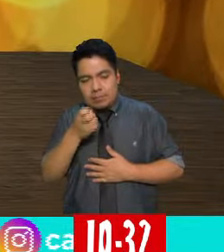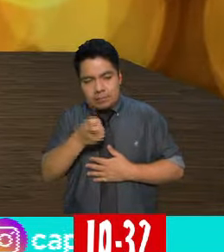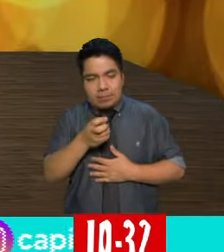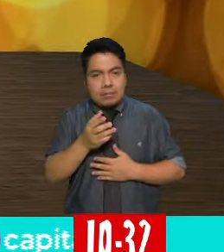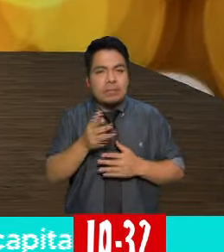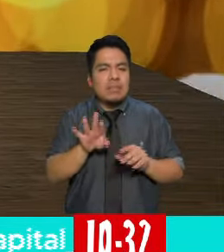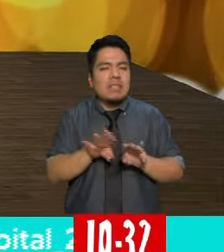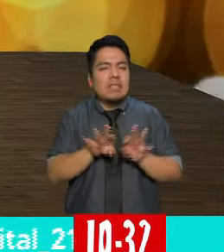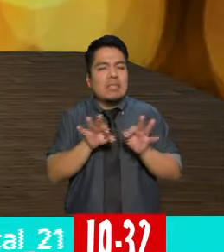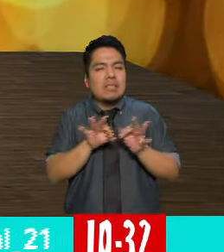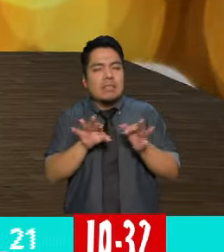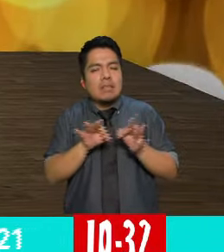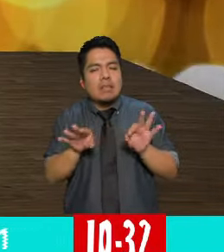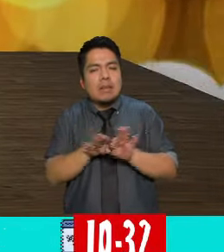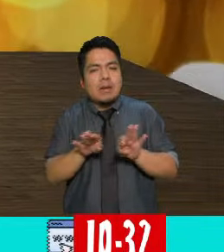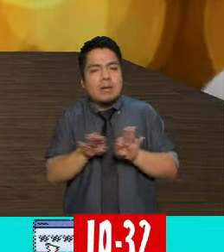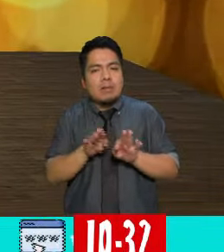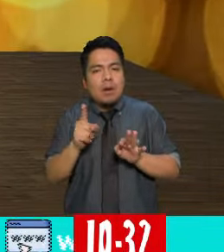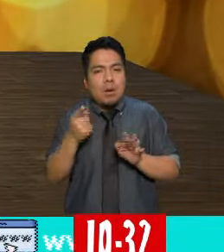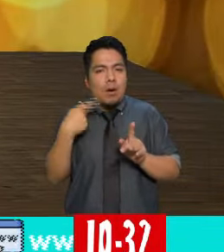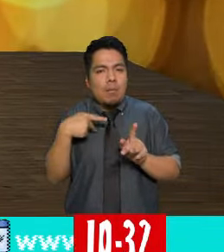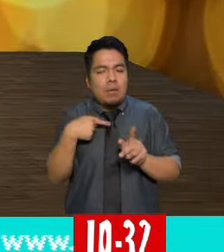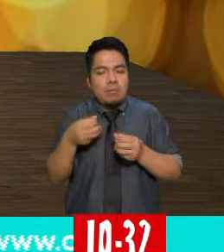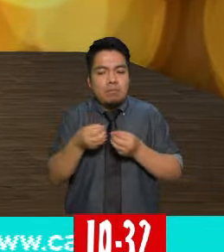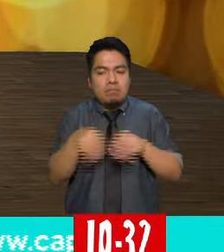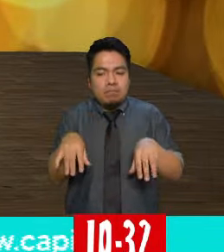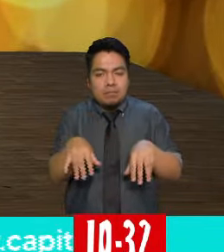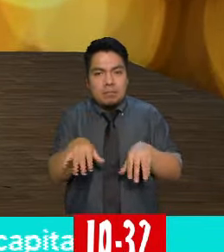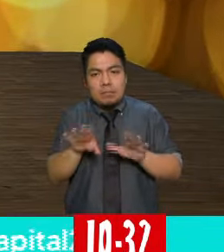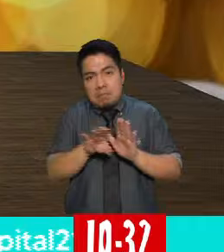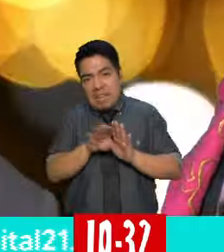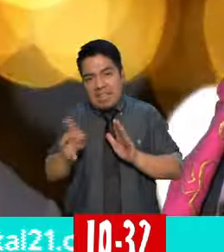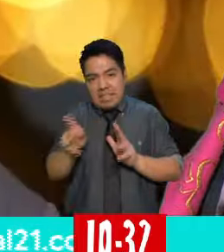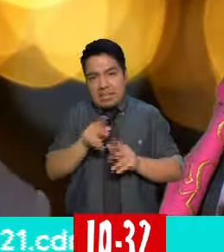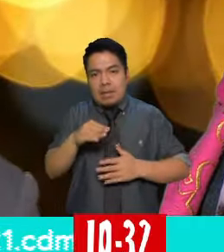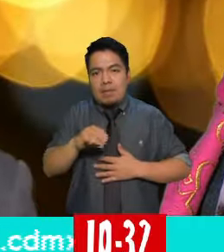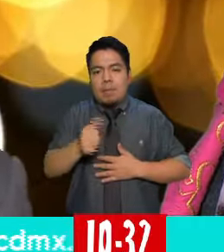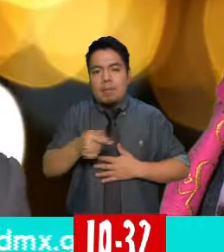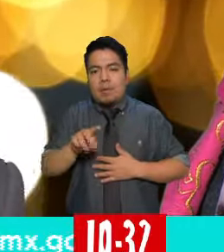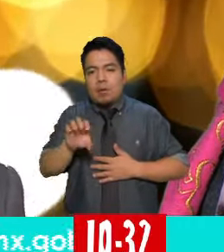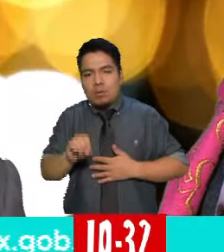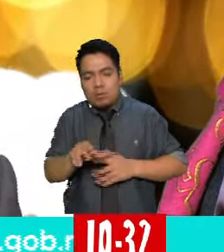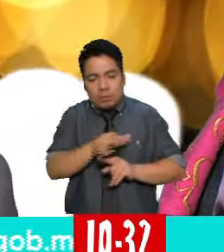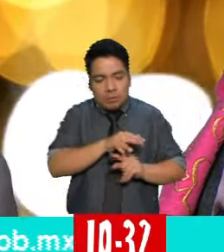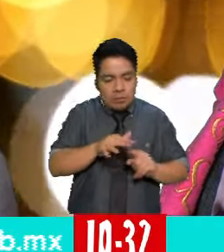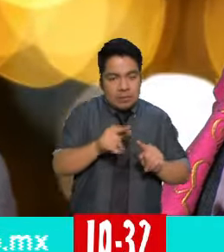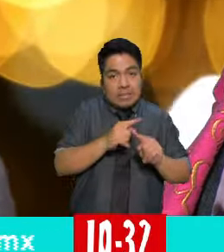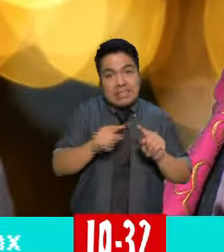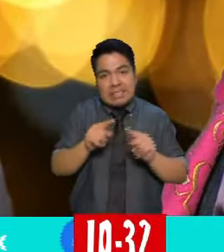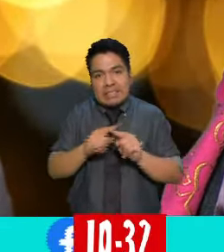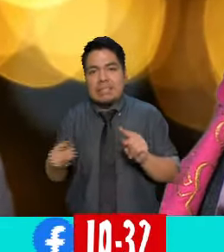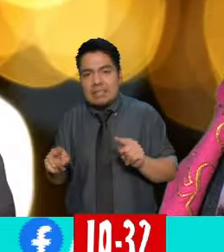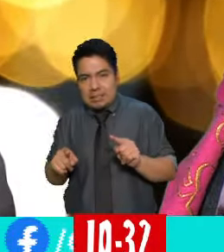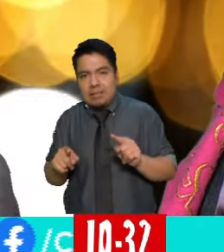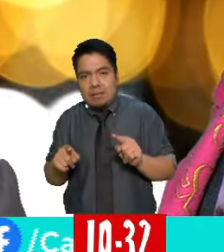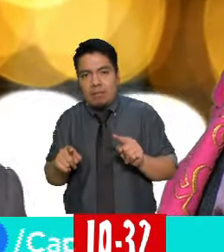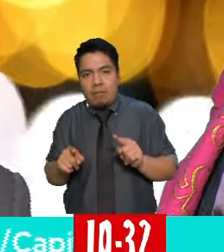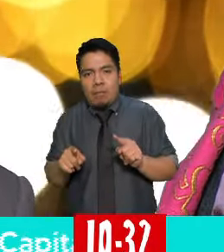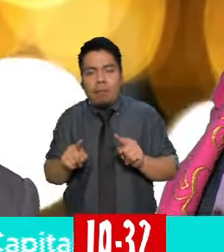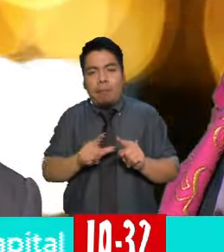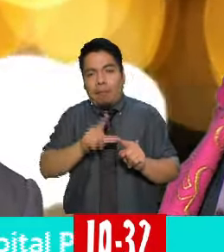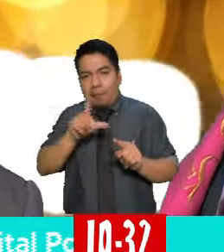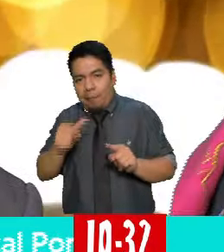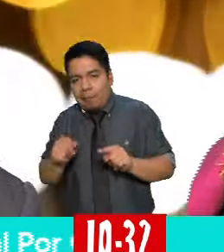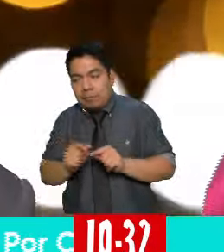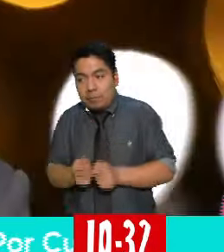habla sobre cómo perder a alguien, algo parecido a lo de Monstruo, pero con un contexto un poquito diferente. Y después ya fue como por